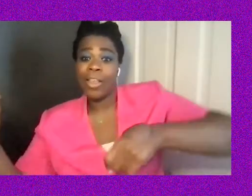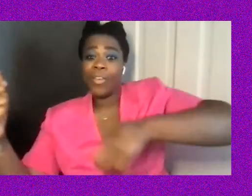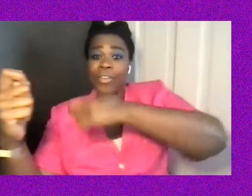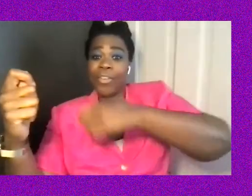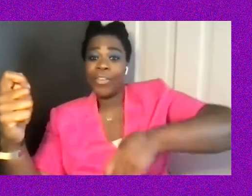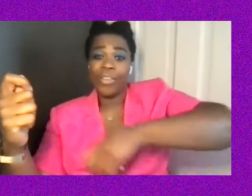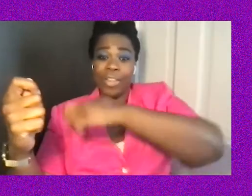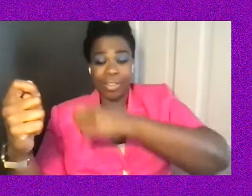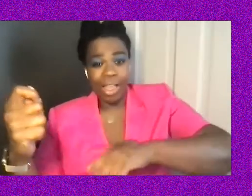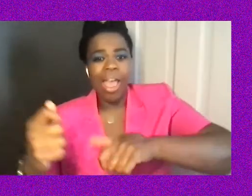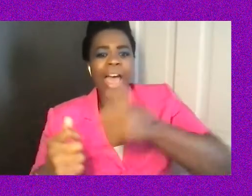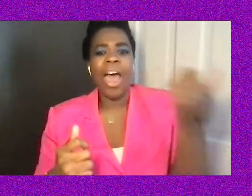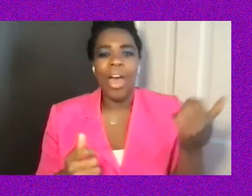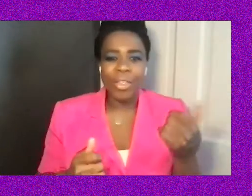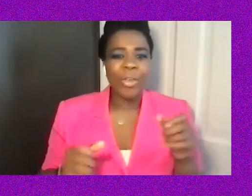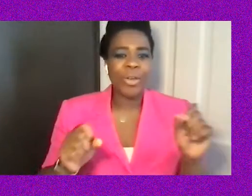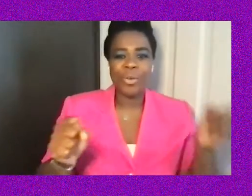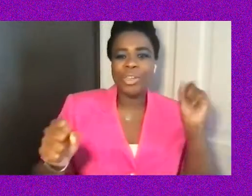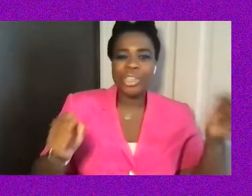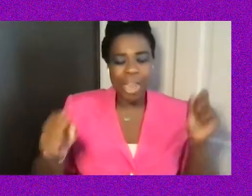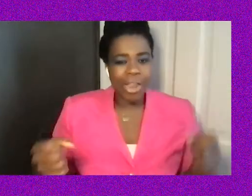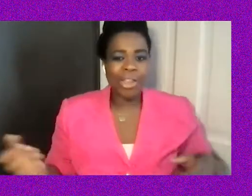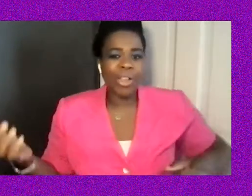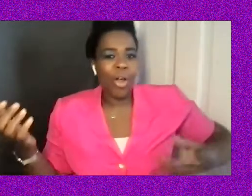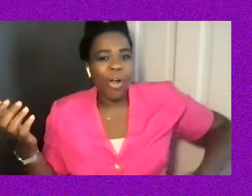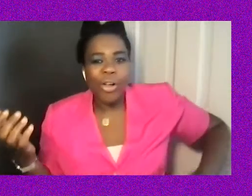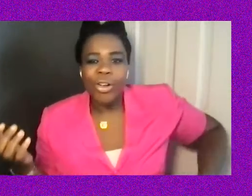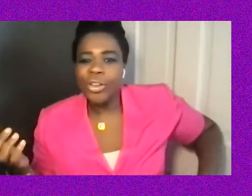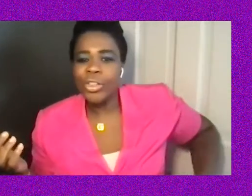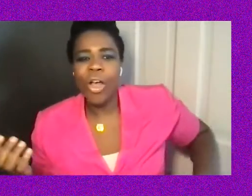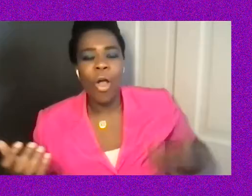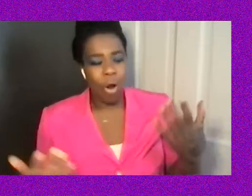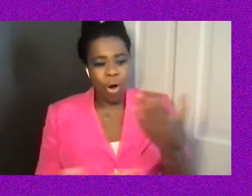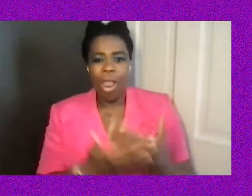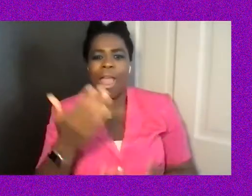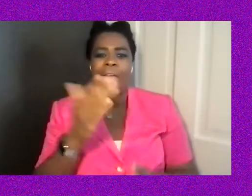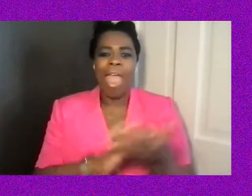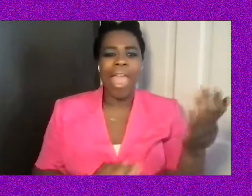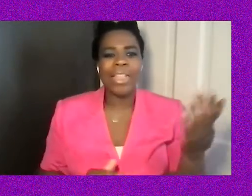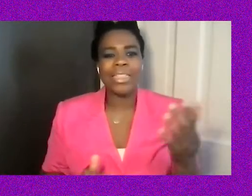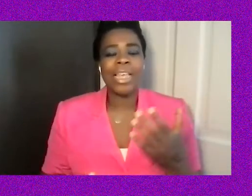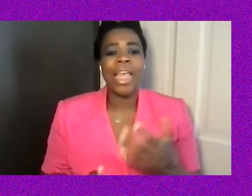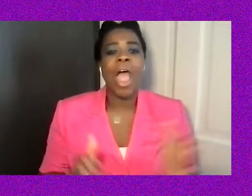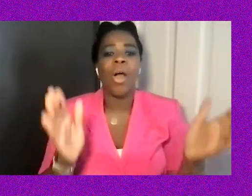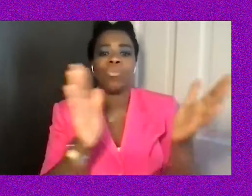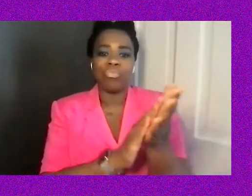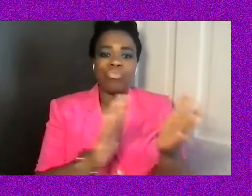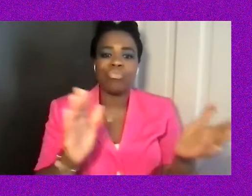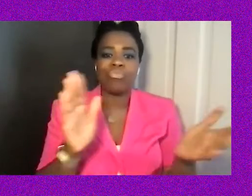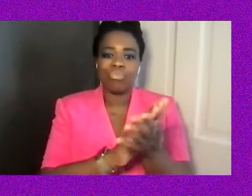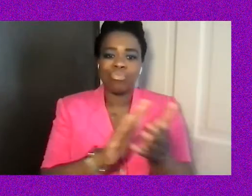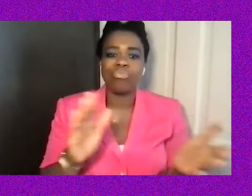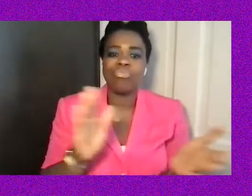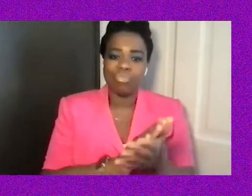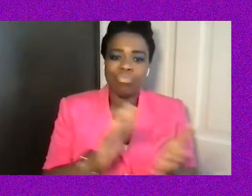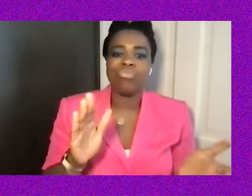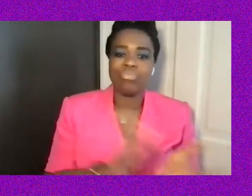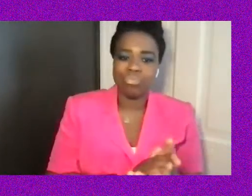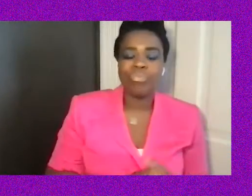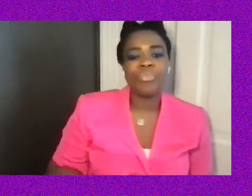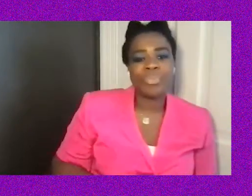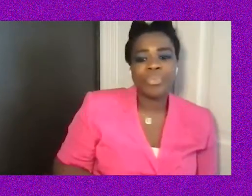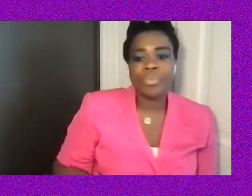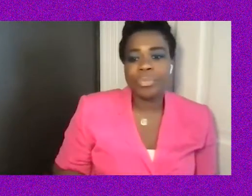caracas, Joseph con su violín y los demás con sus guitarras o sus manos tocando